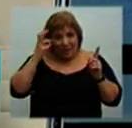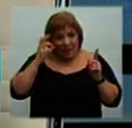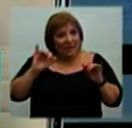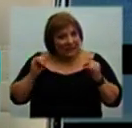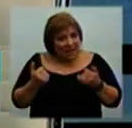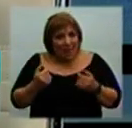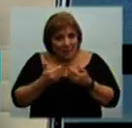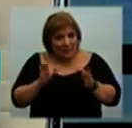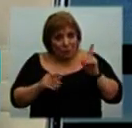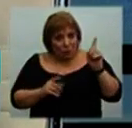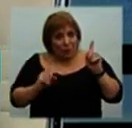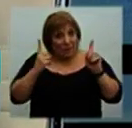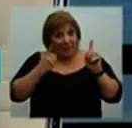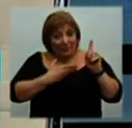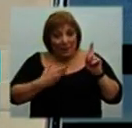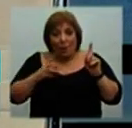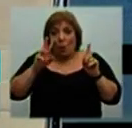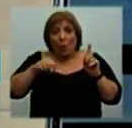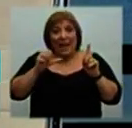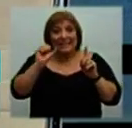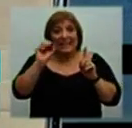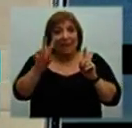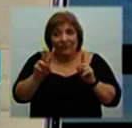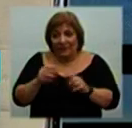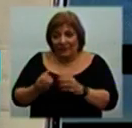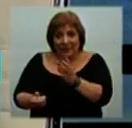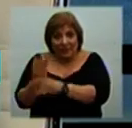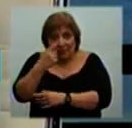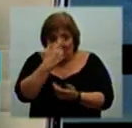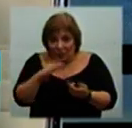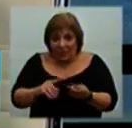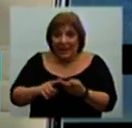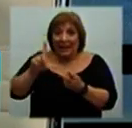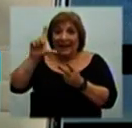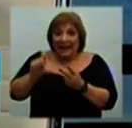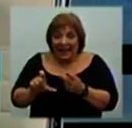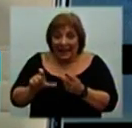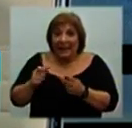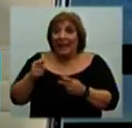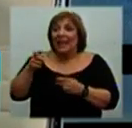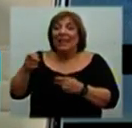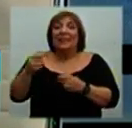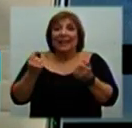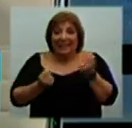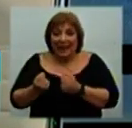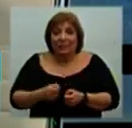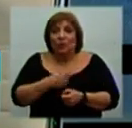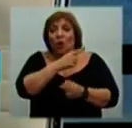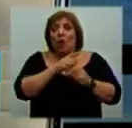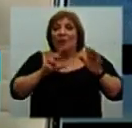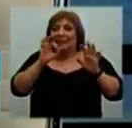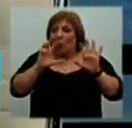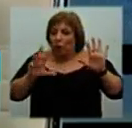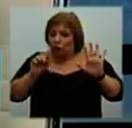Vázquez que crea la unas que crea la ley de tránsito que baja la tasa de 08 a 03 en este proceso